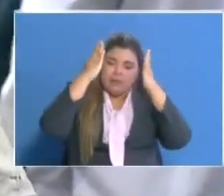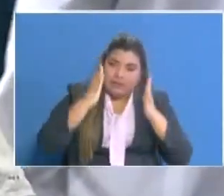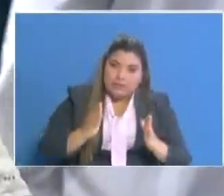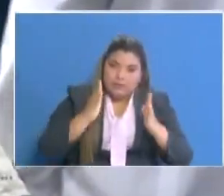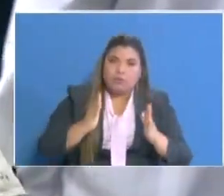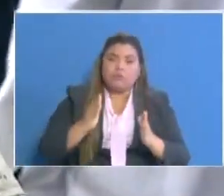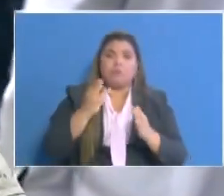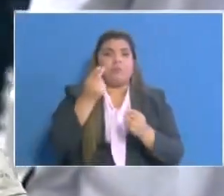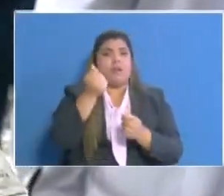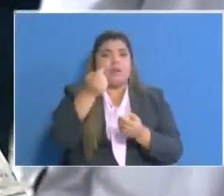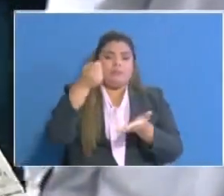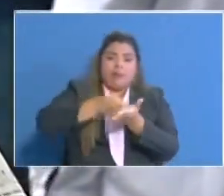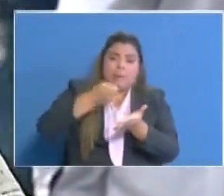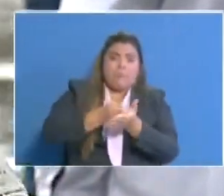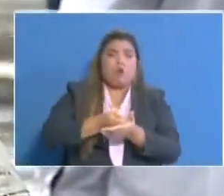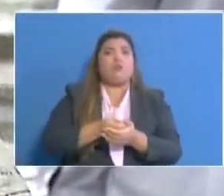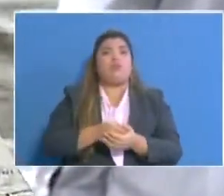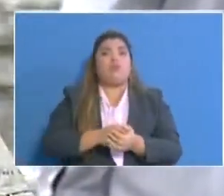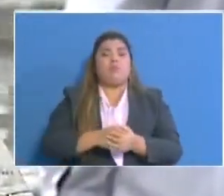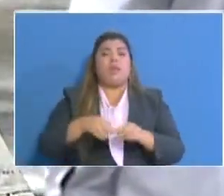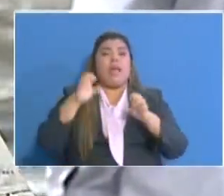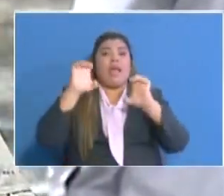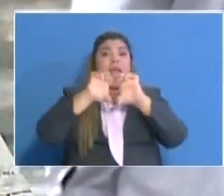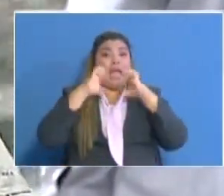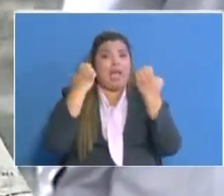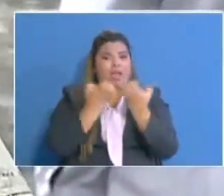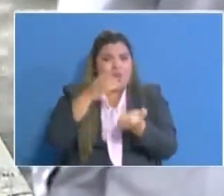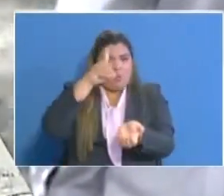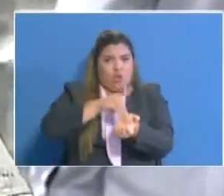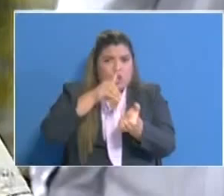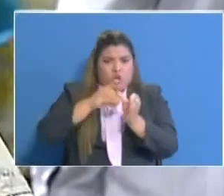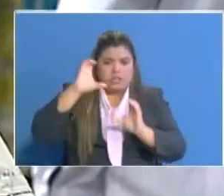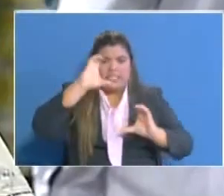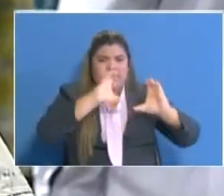aportes económicos. Los equipos de científicos de Indicasat,